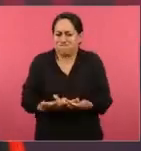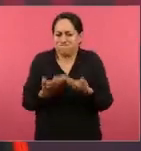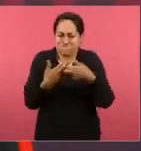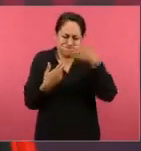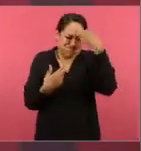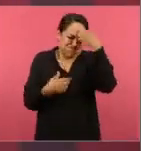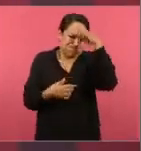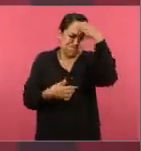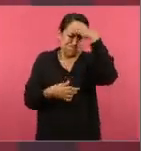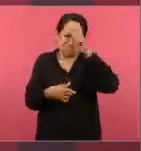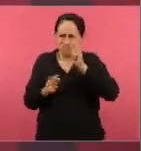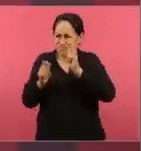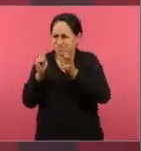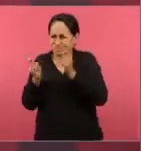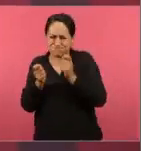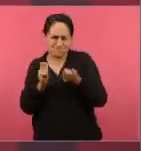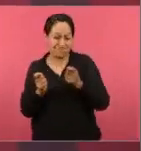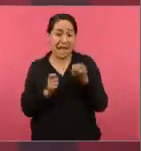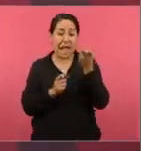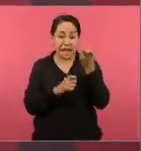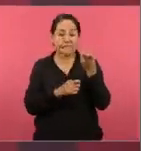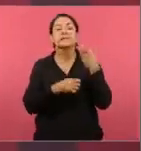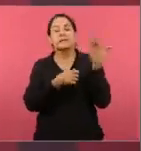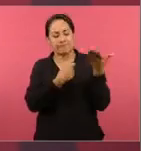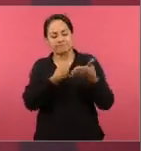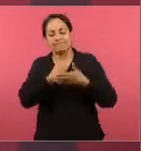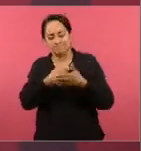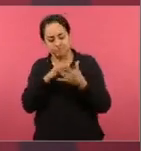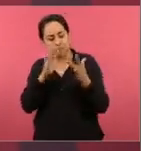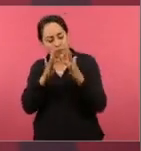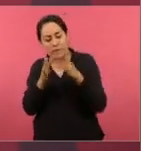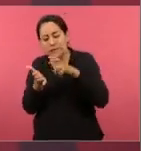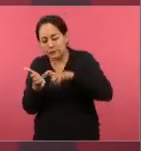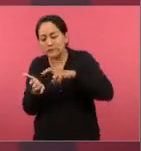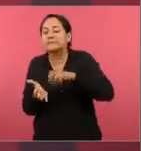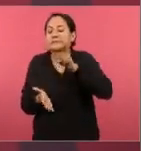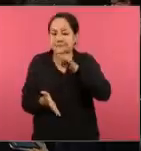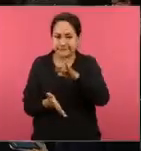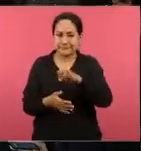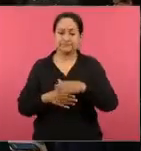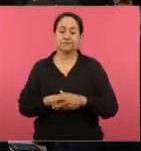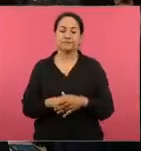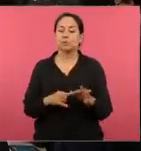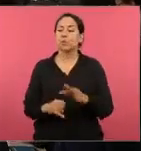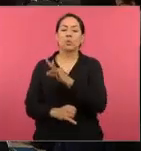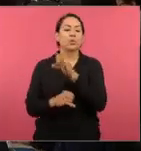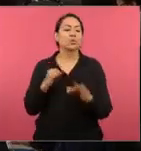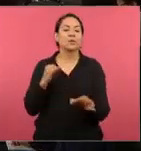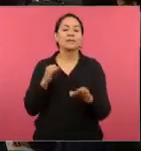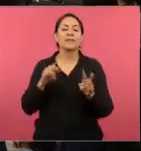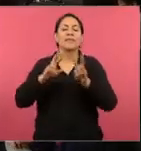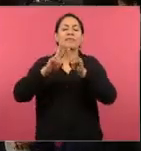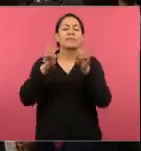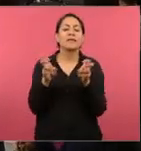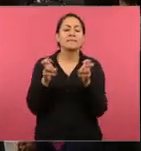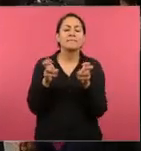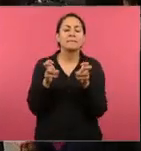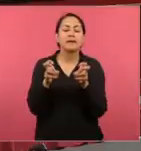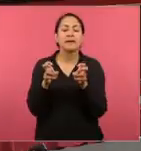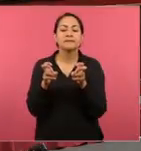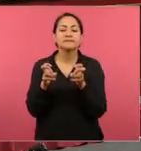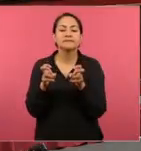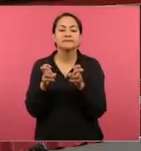Claro, así es como se va a trabajar. Y por último, el tema de